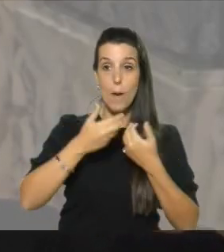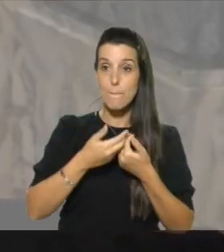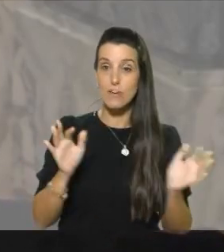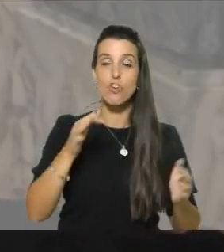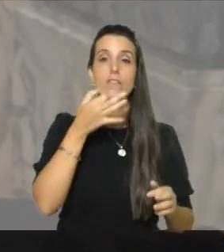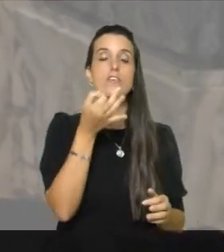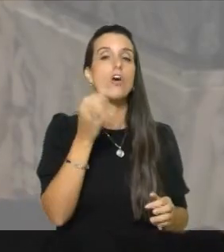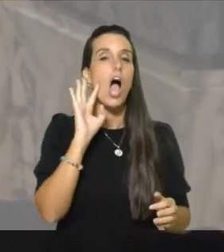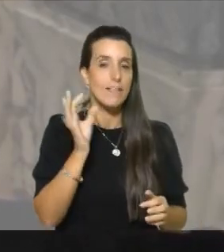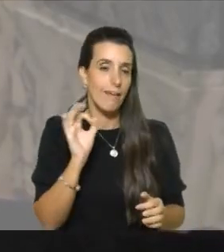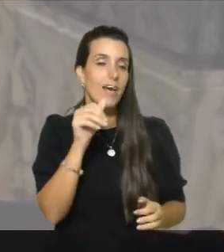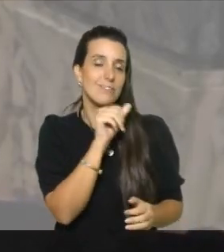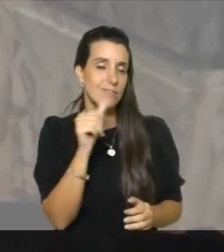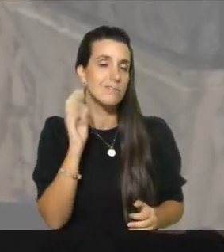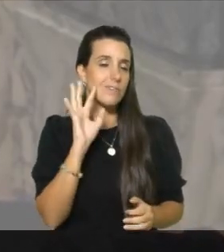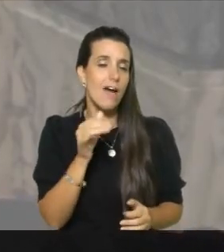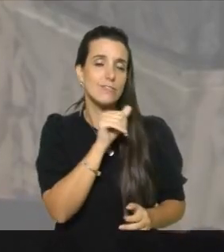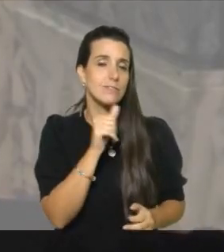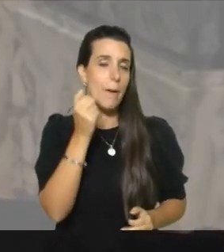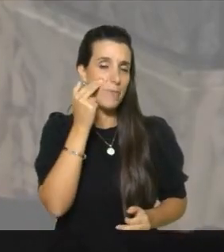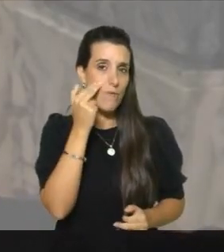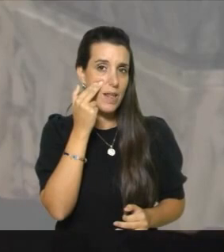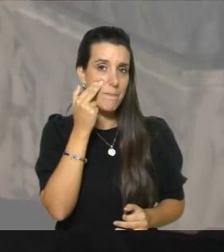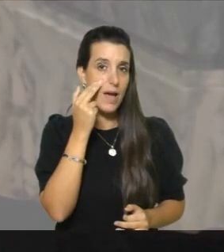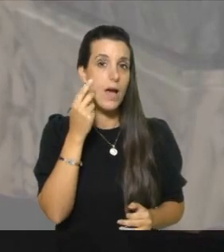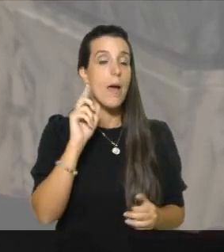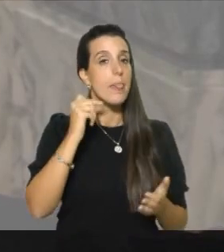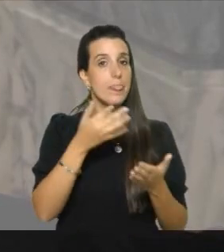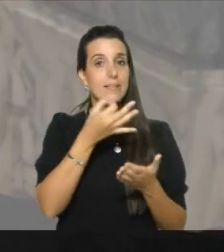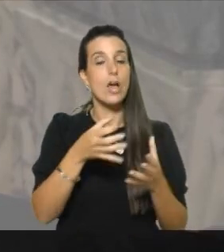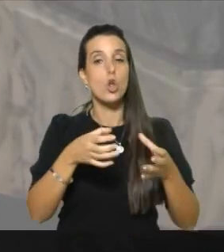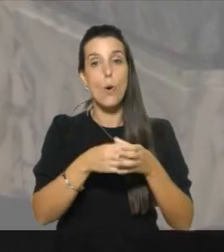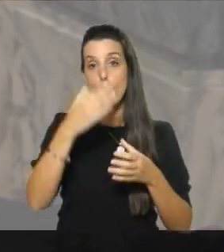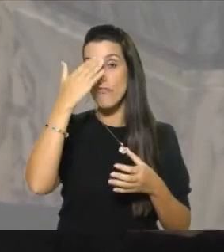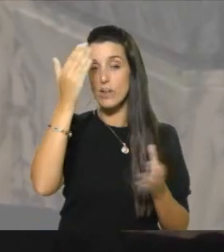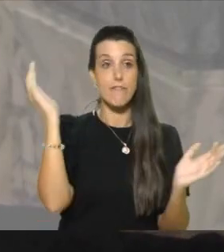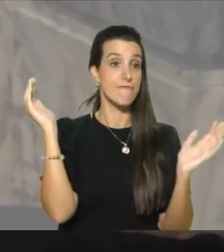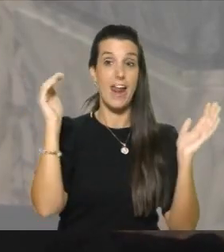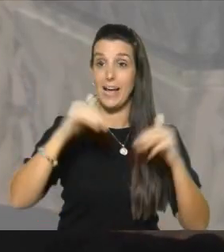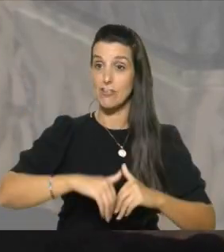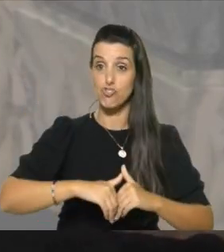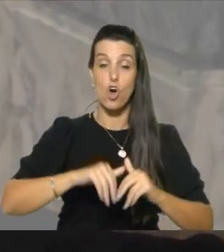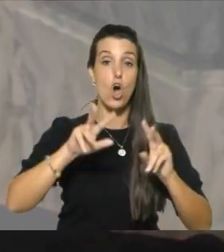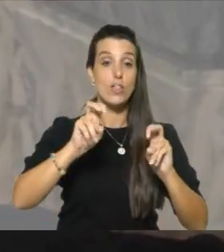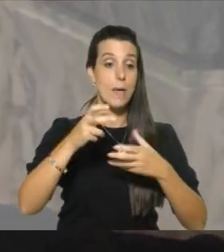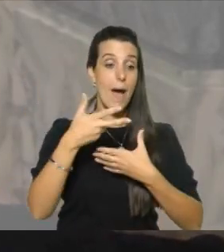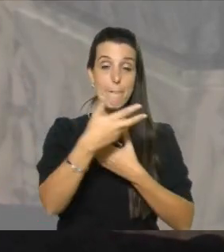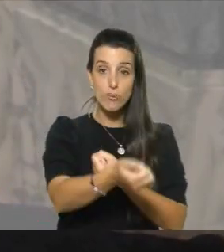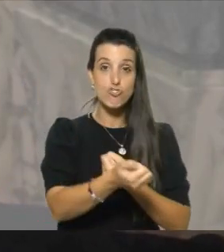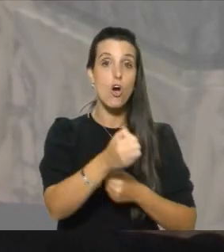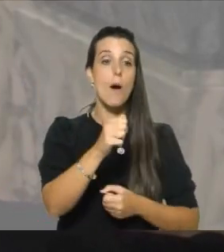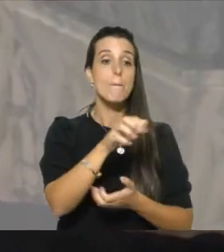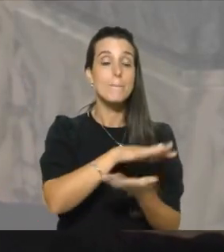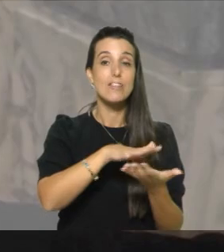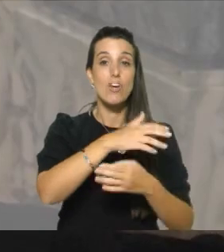que sabía Cómo resolver el problema eh planteaba que el frente amplio había fracasado en la atención a personas en situación de